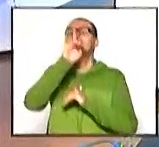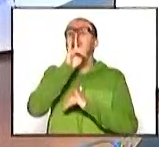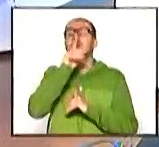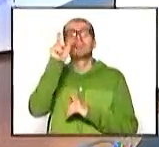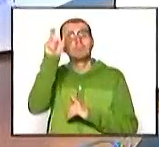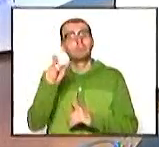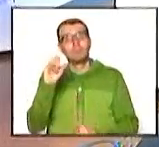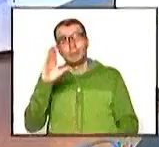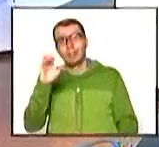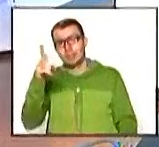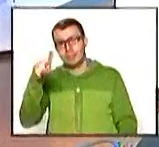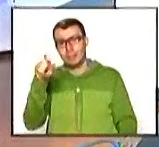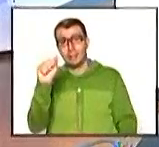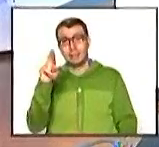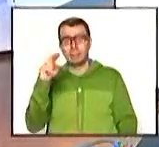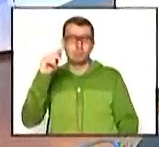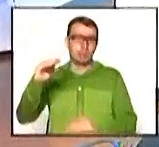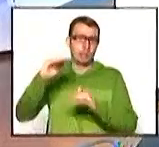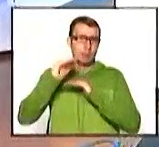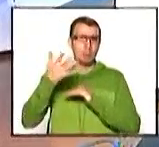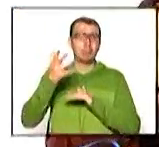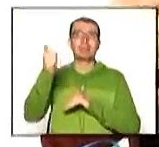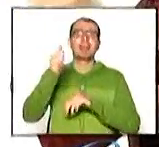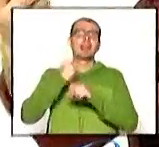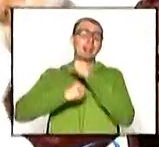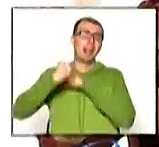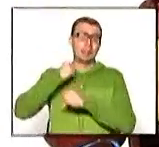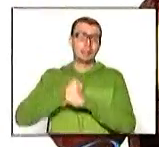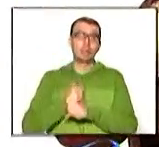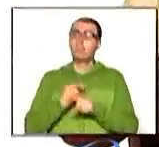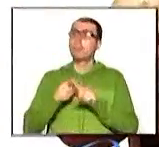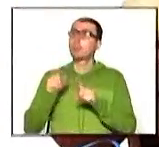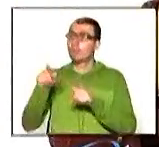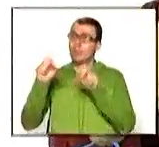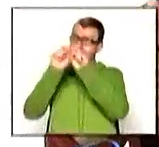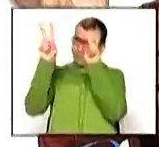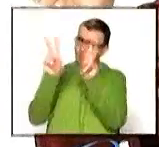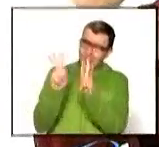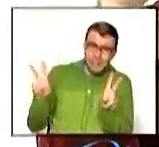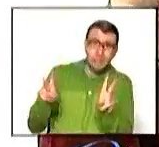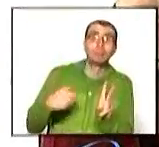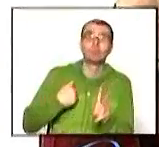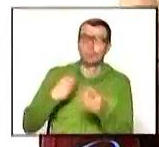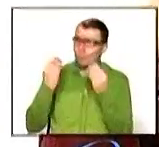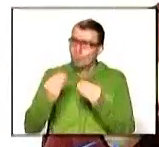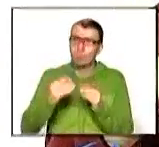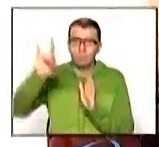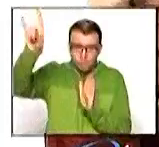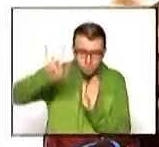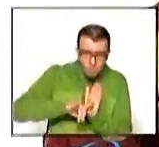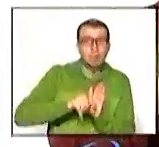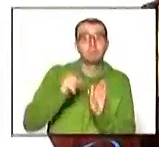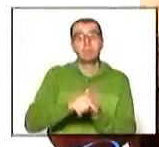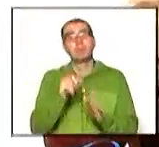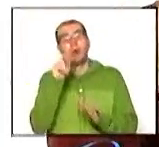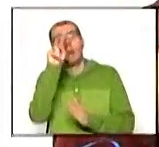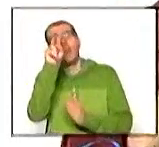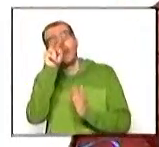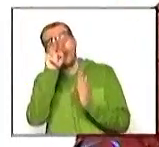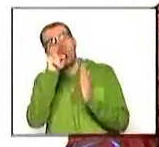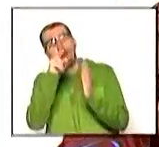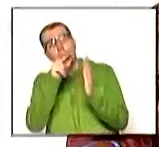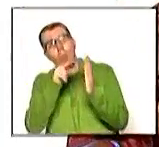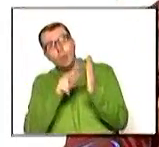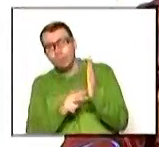César hace más de 10 años. Pero por internet, yo lo he bajado muchas veces, por internet gratis, es el libro